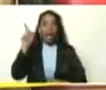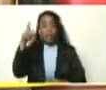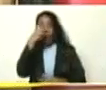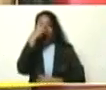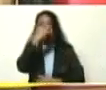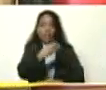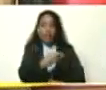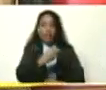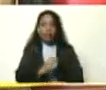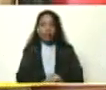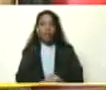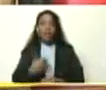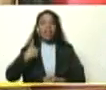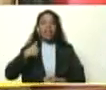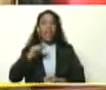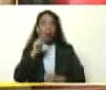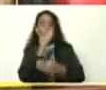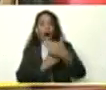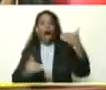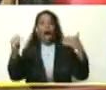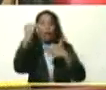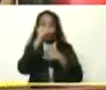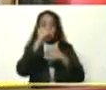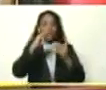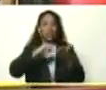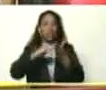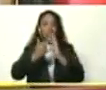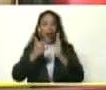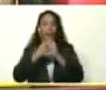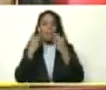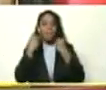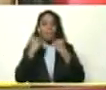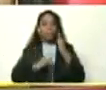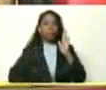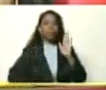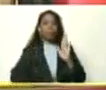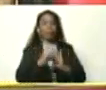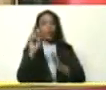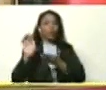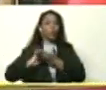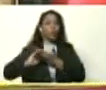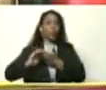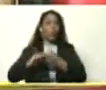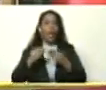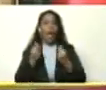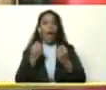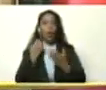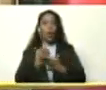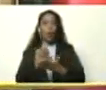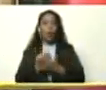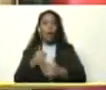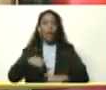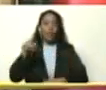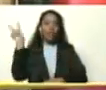visita tenga un alto significado para el desarrollo y la recuperación económica de